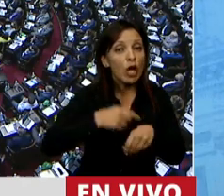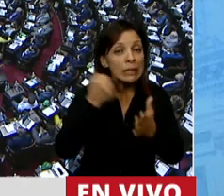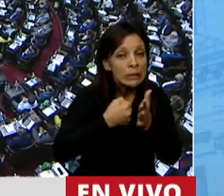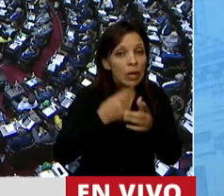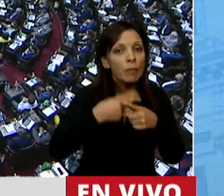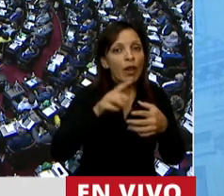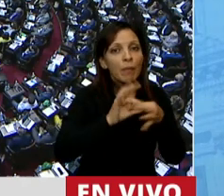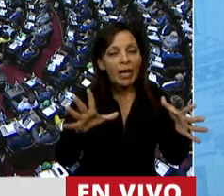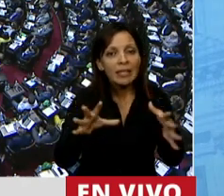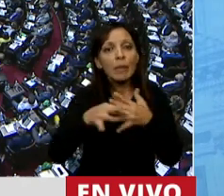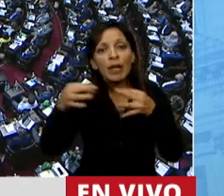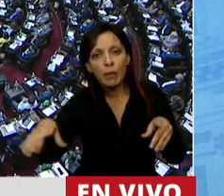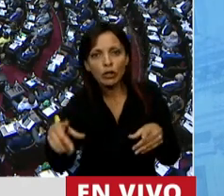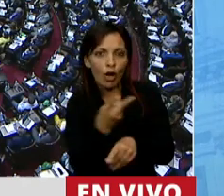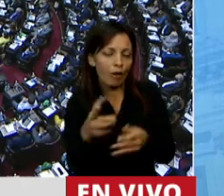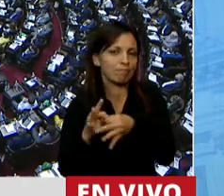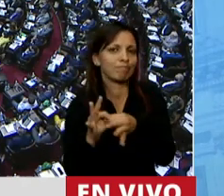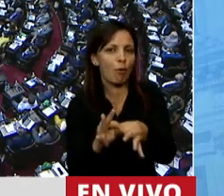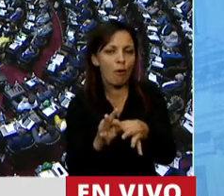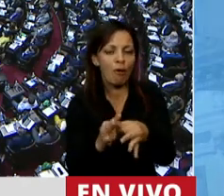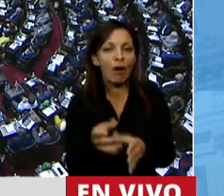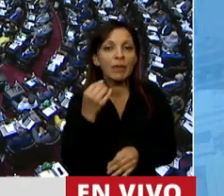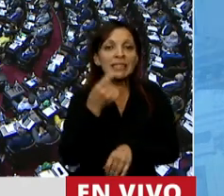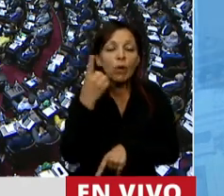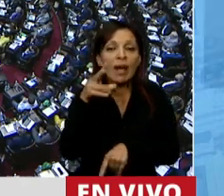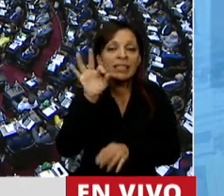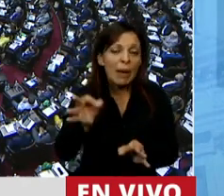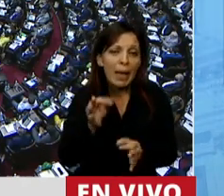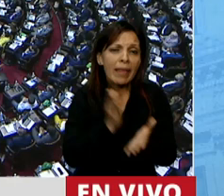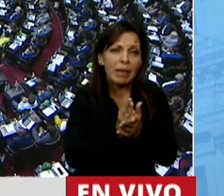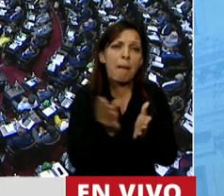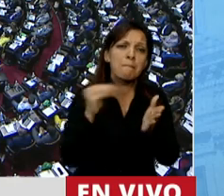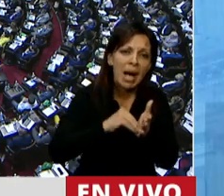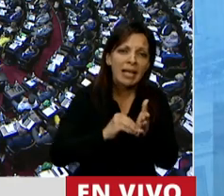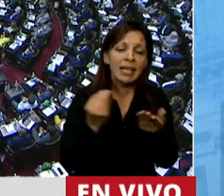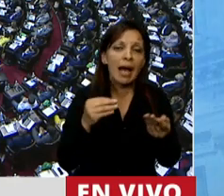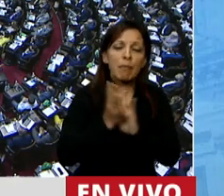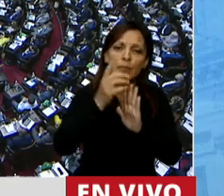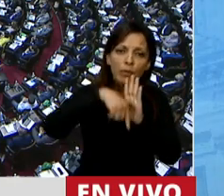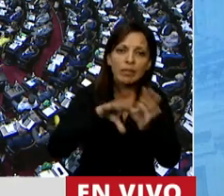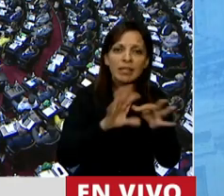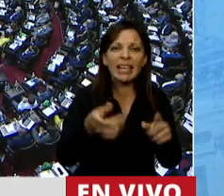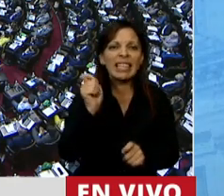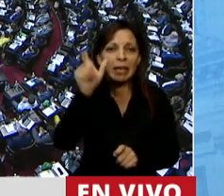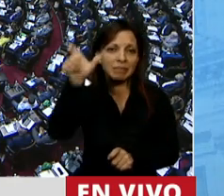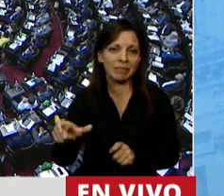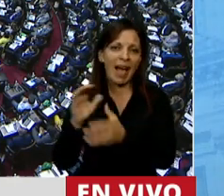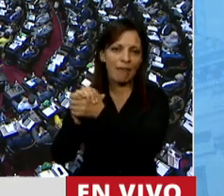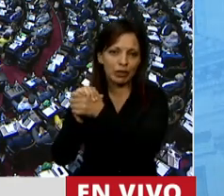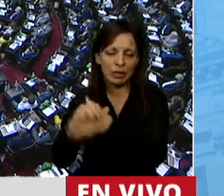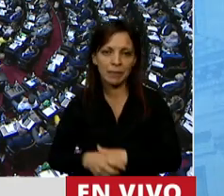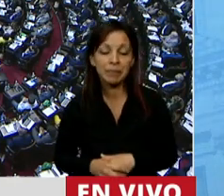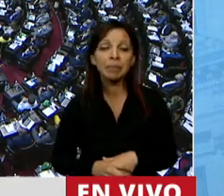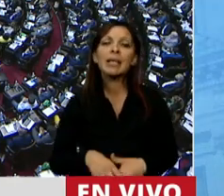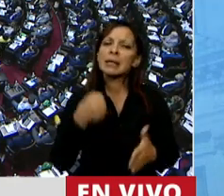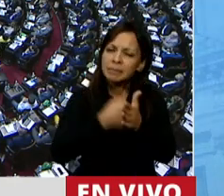divorcio iban de la mano, porque si había alguien que tenía claro que la ampliación de derechos era la profundización de la democracia, era Raúl Alfonsín. Y entonces